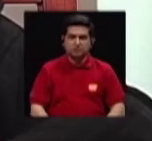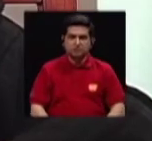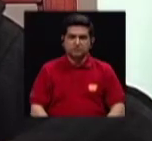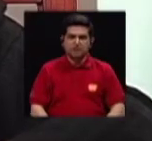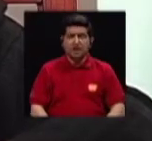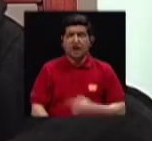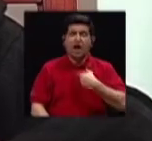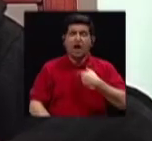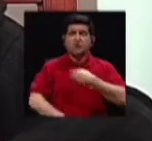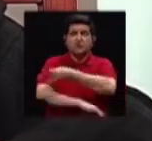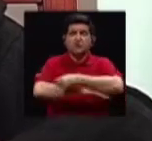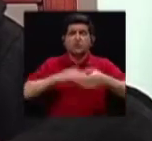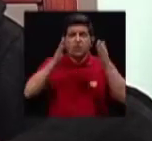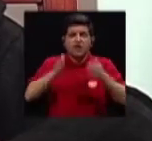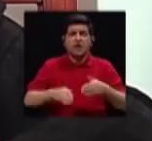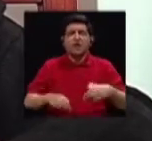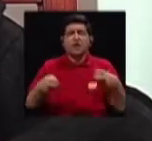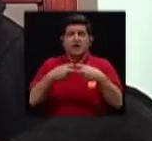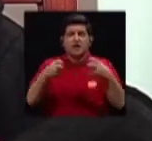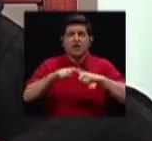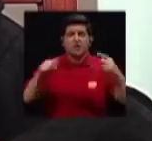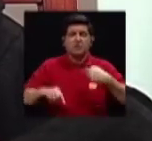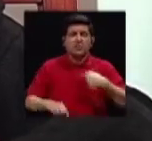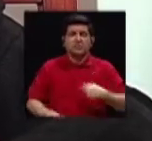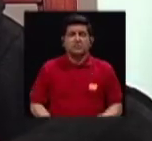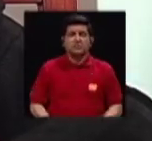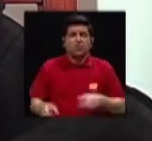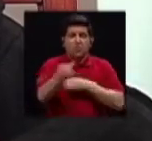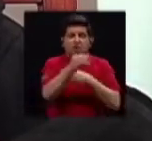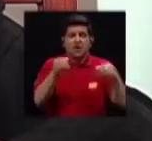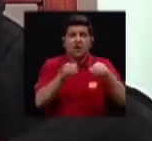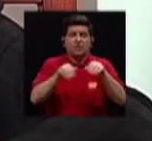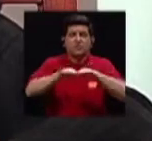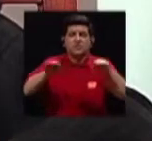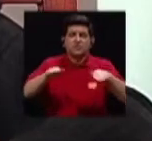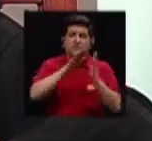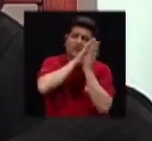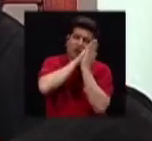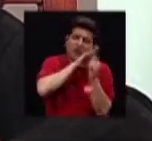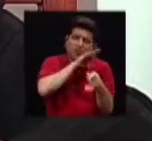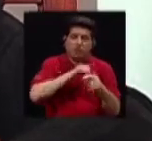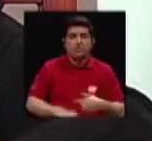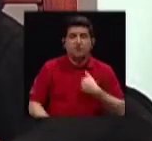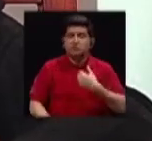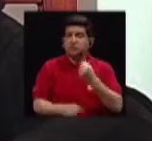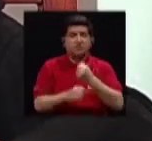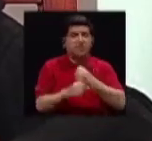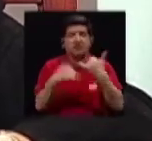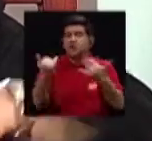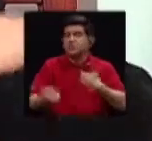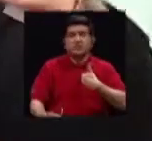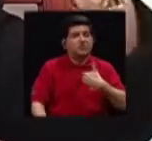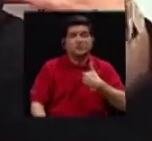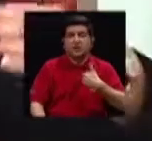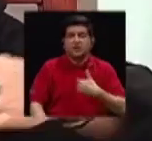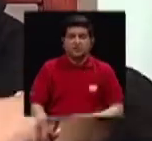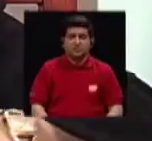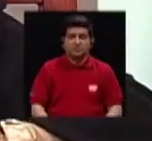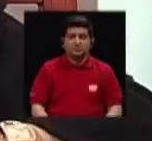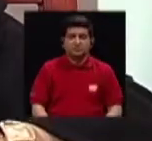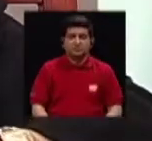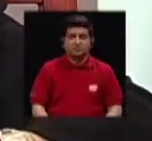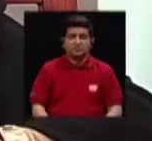ingeniero en electrónica, pero duermo en el piso de la oficina. Me quedé sin trabajo. Vamos,